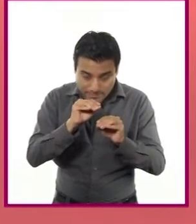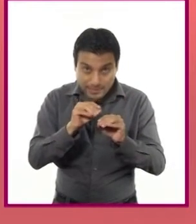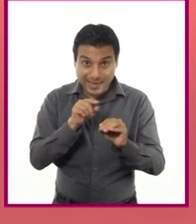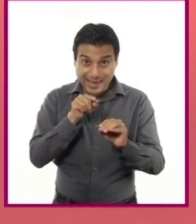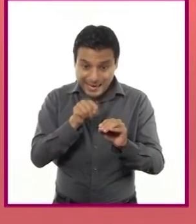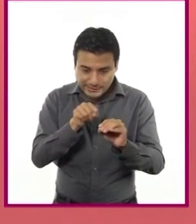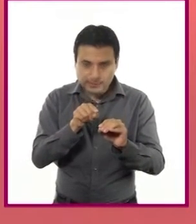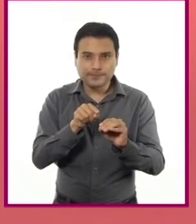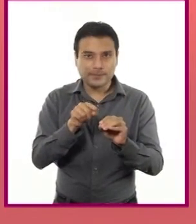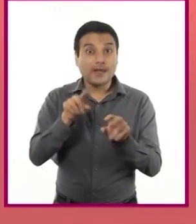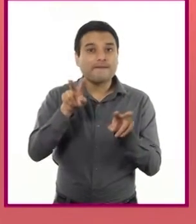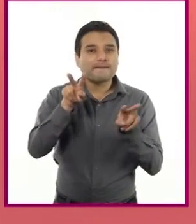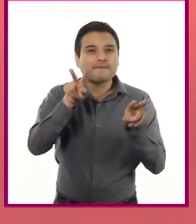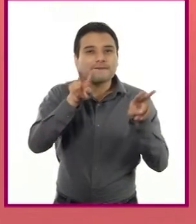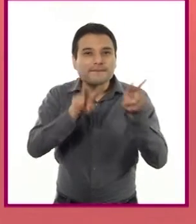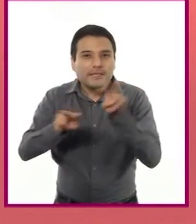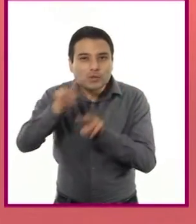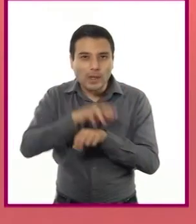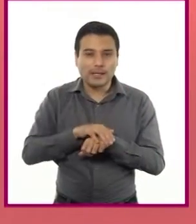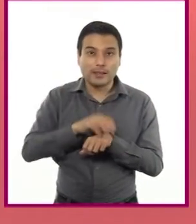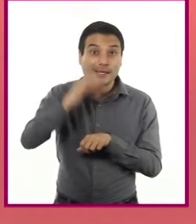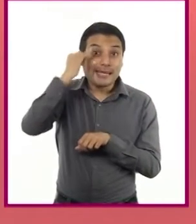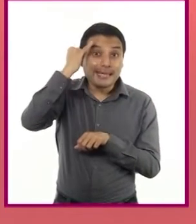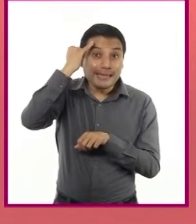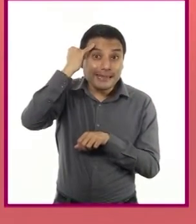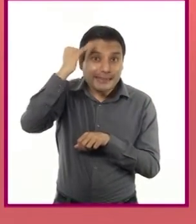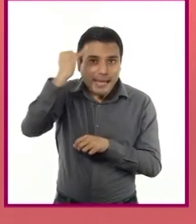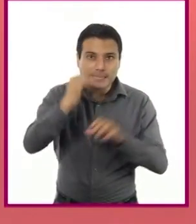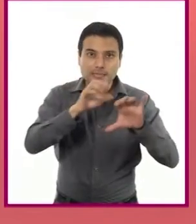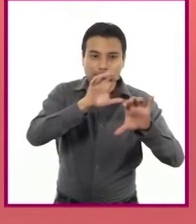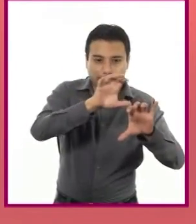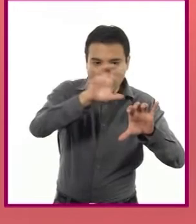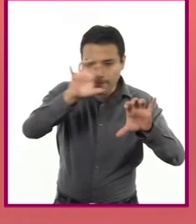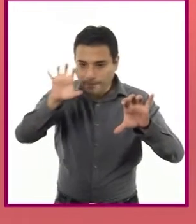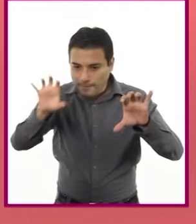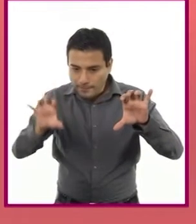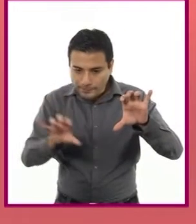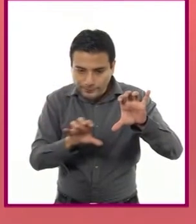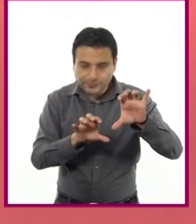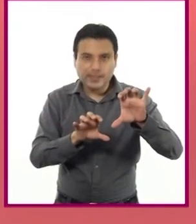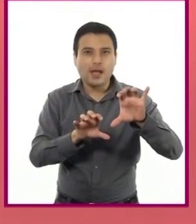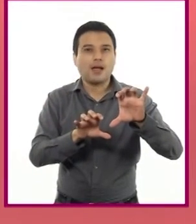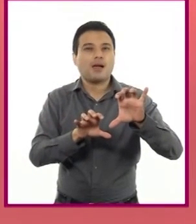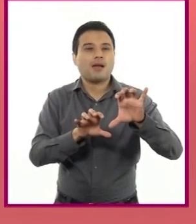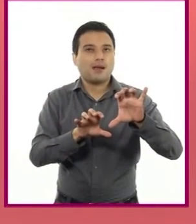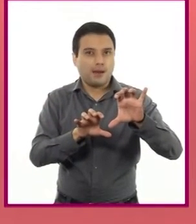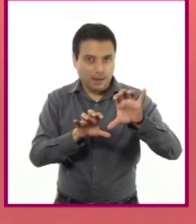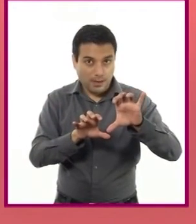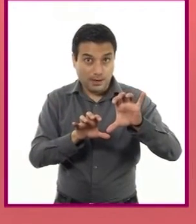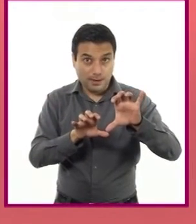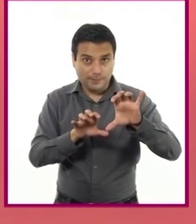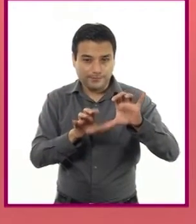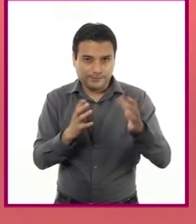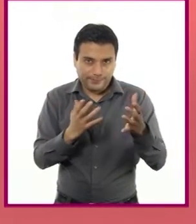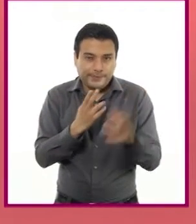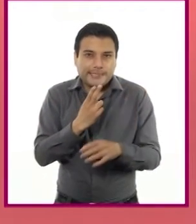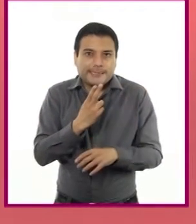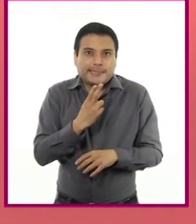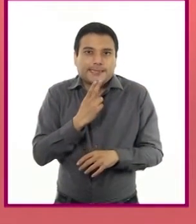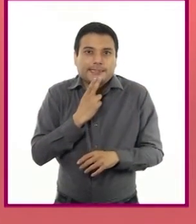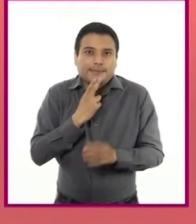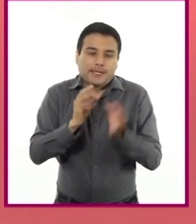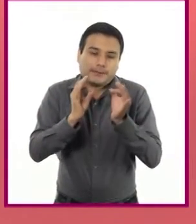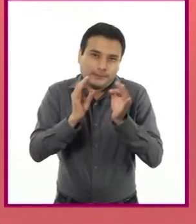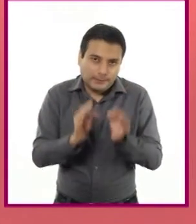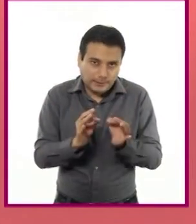ideas, es decir, expone la estructura del pensamiento y al hacerlo nos trae varios beneficios